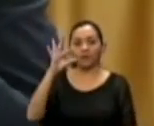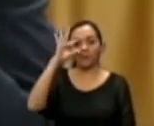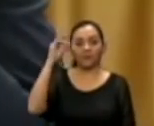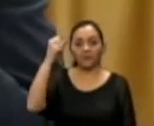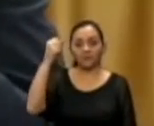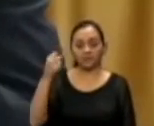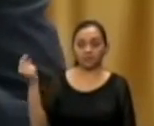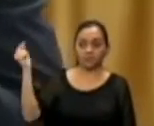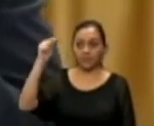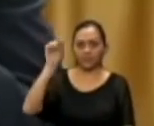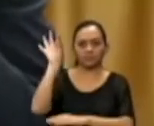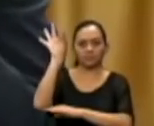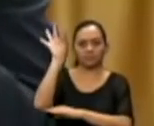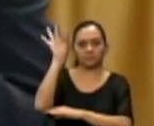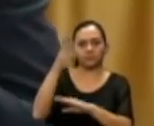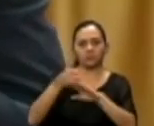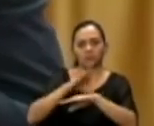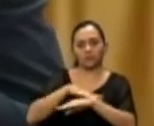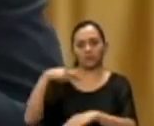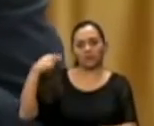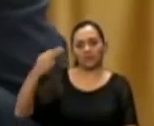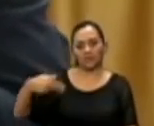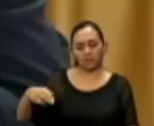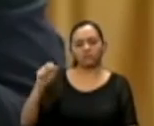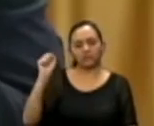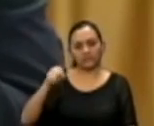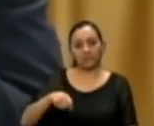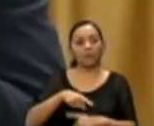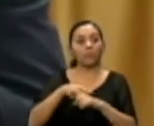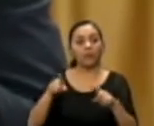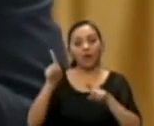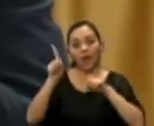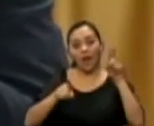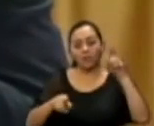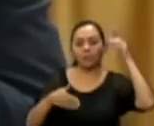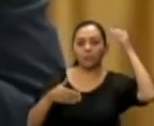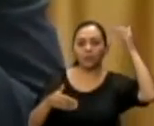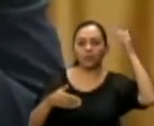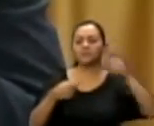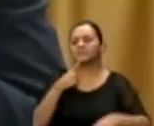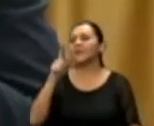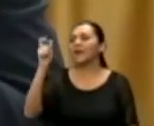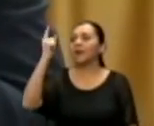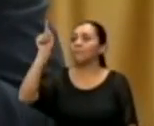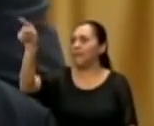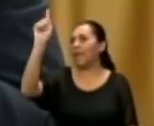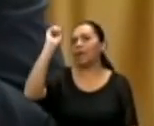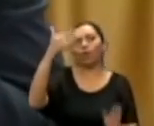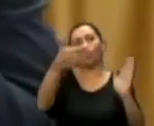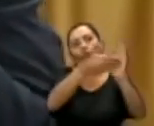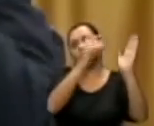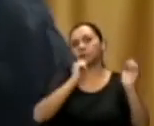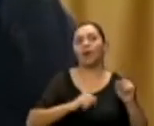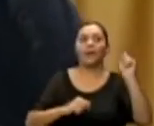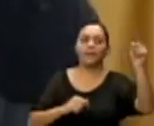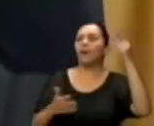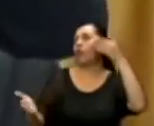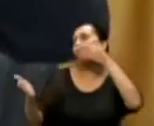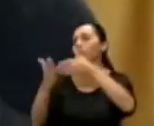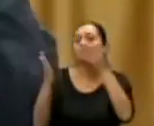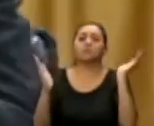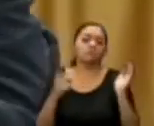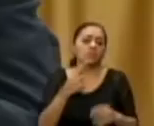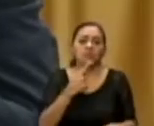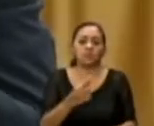pastoral no política ahora todo tiene incidencia política y todo el mundo puede leer las cosas a su antojo no por elevan en nombre el evangelio es